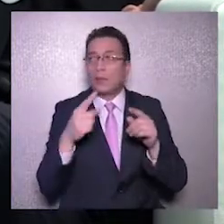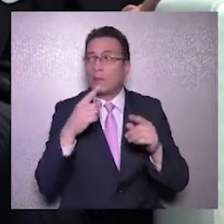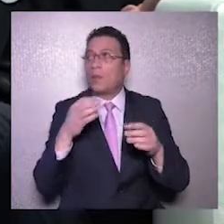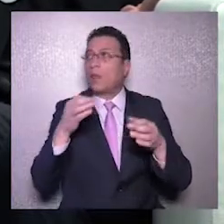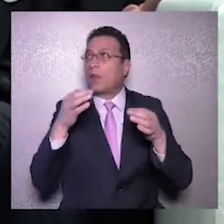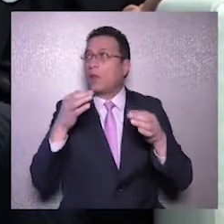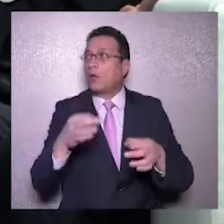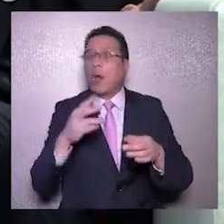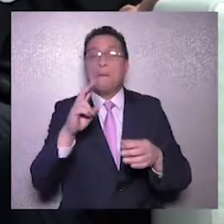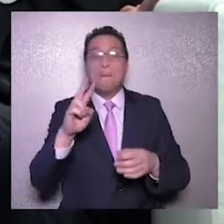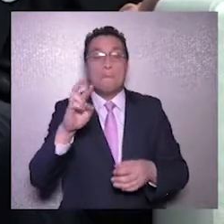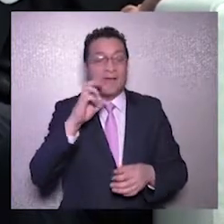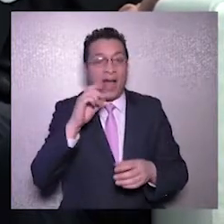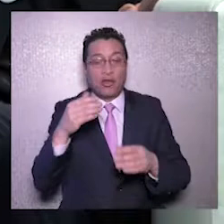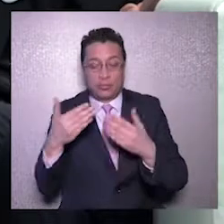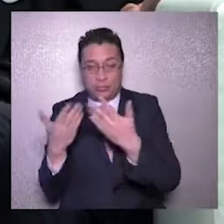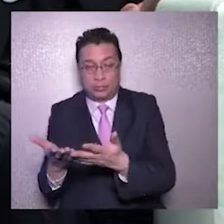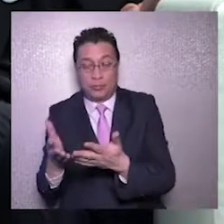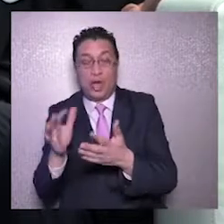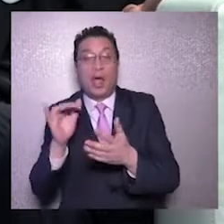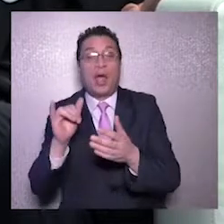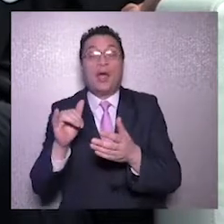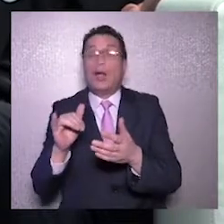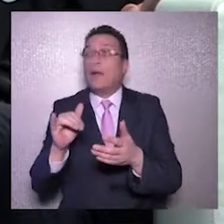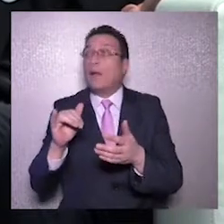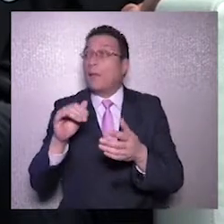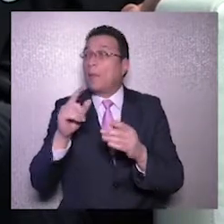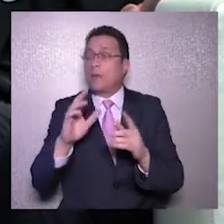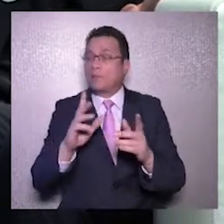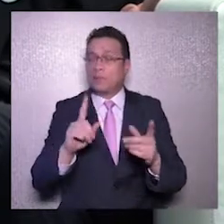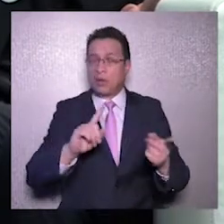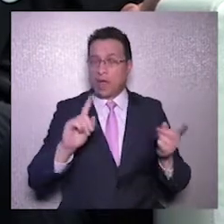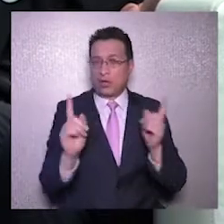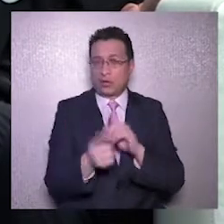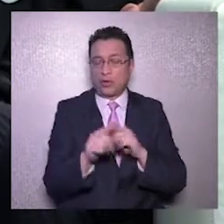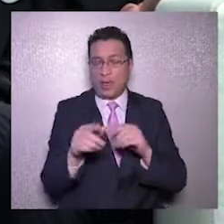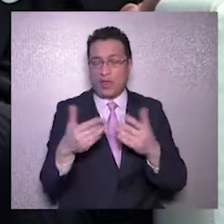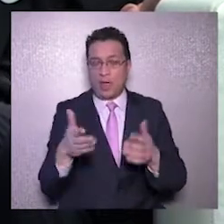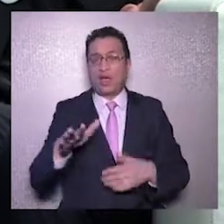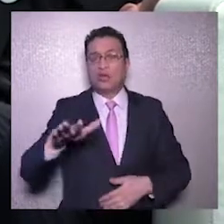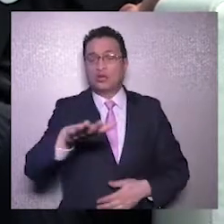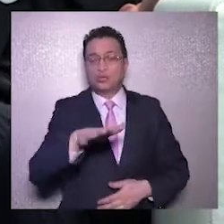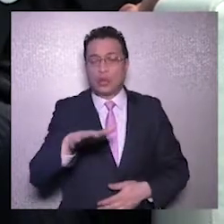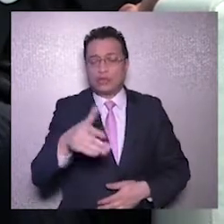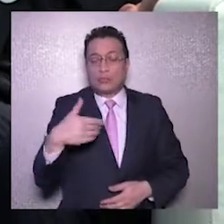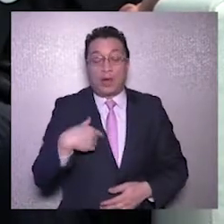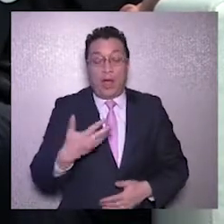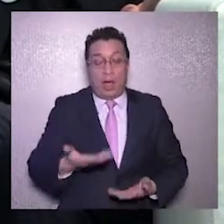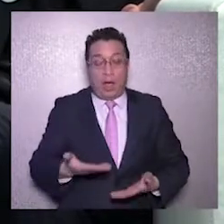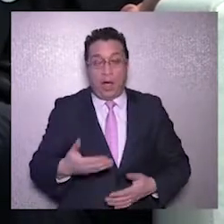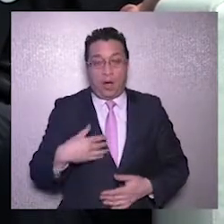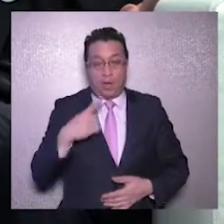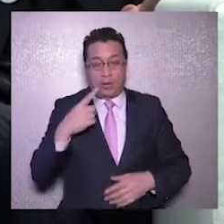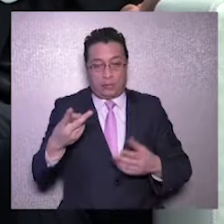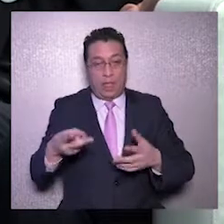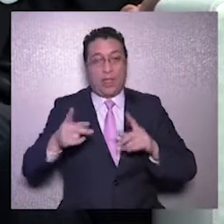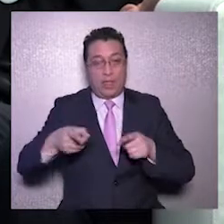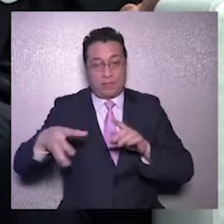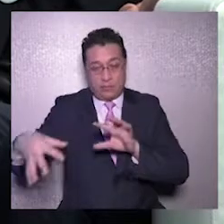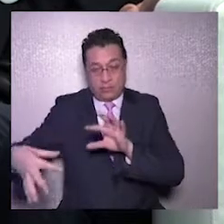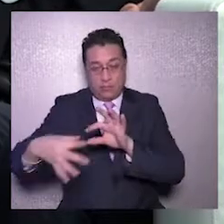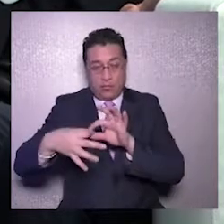aseguradores privados ni prestadores privados. Por el contrario, yo creo que, dada la situación en que nos encontramos, la complementariedad